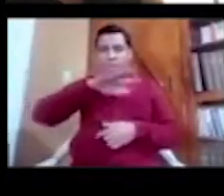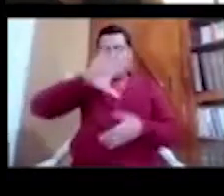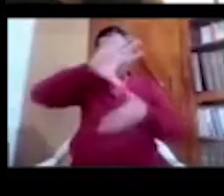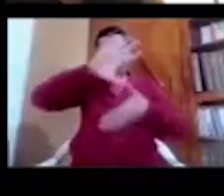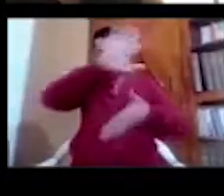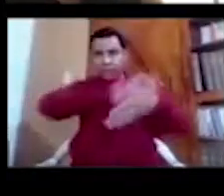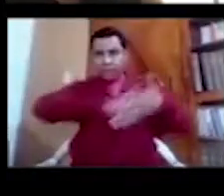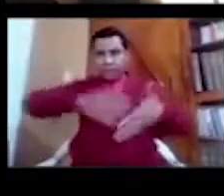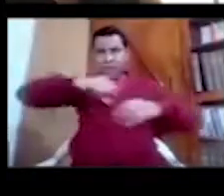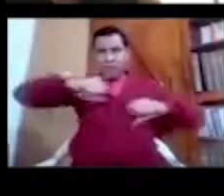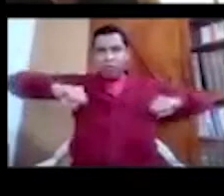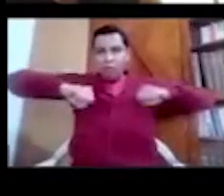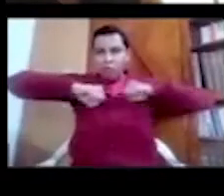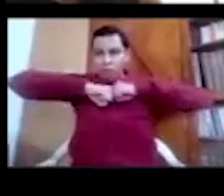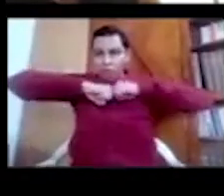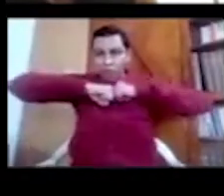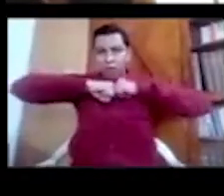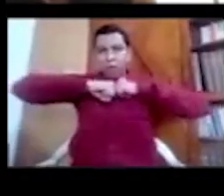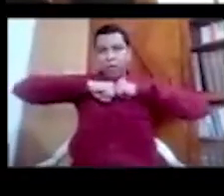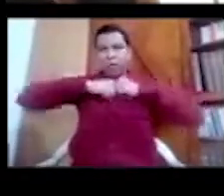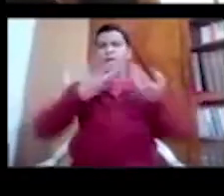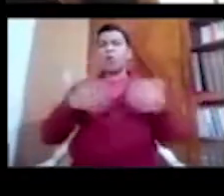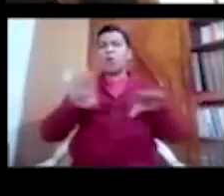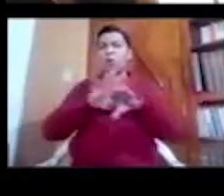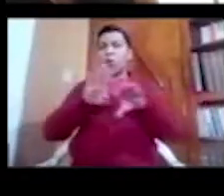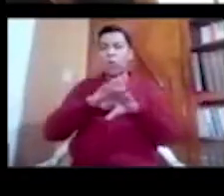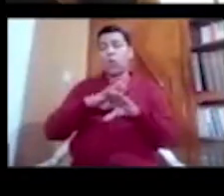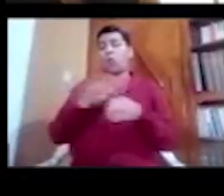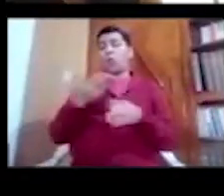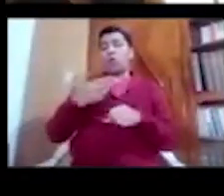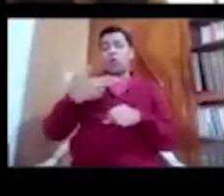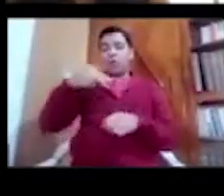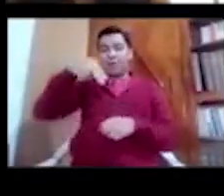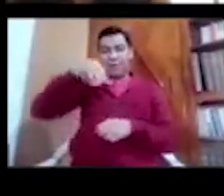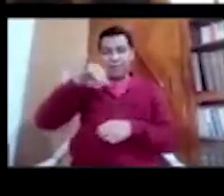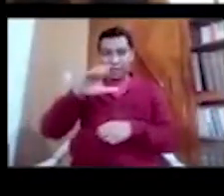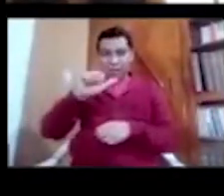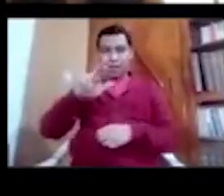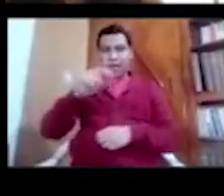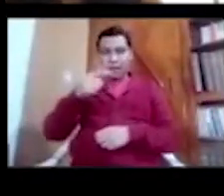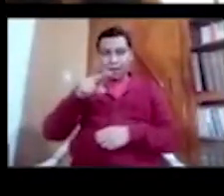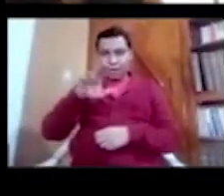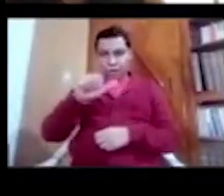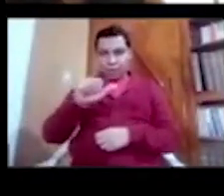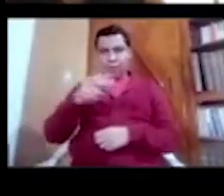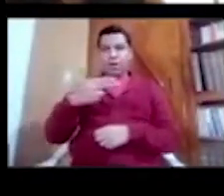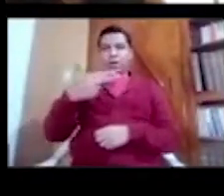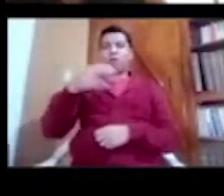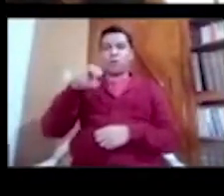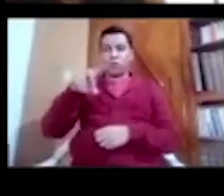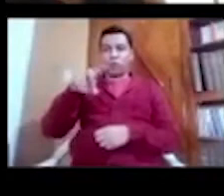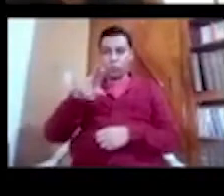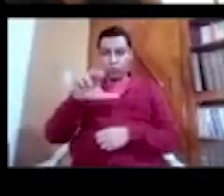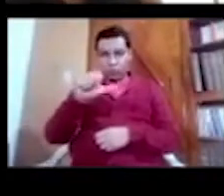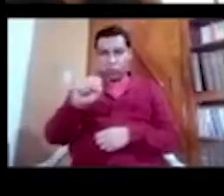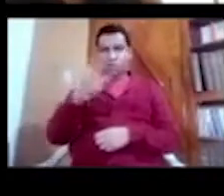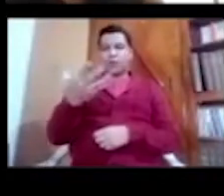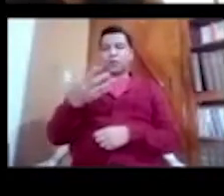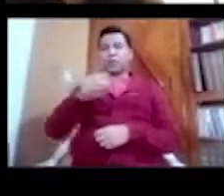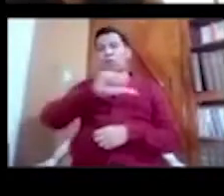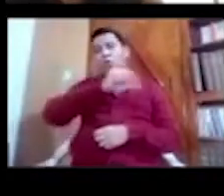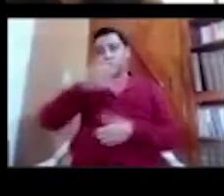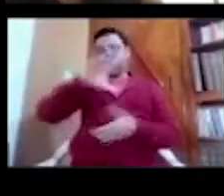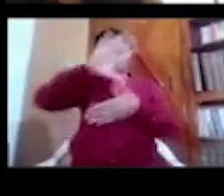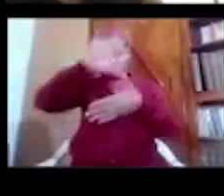muy amplias, podría abarcar hasta Nicaragua, Honduras, hacia el sureste, podía incluso llegar al Bajío en